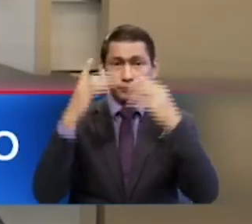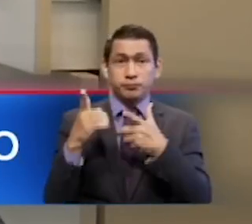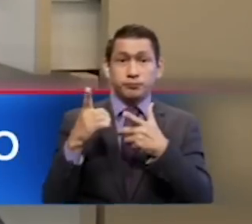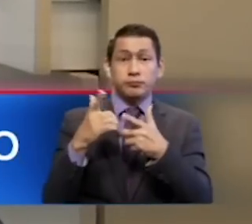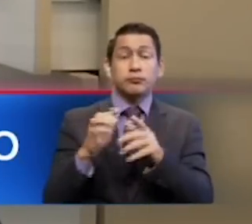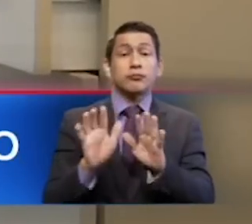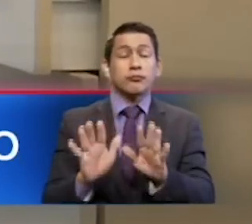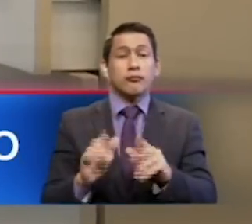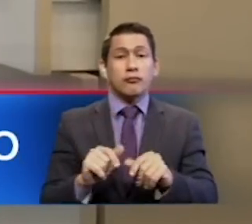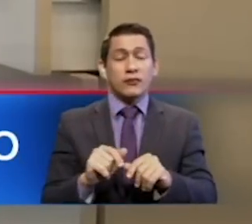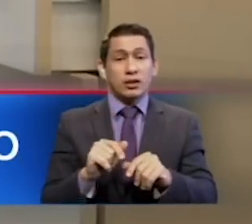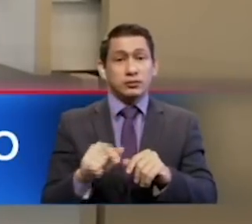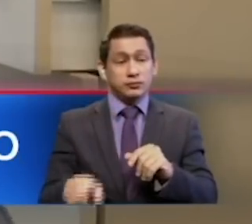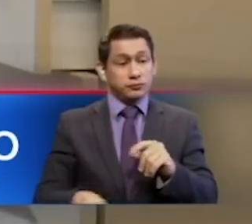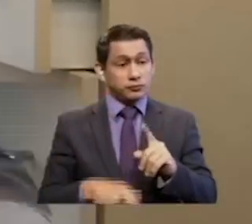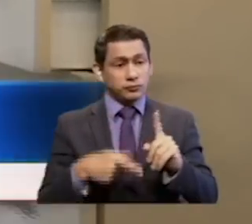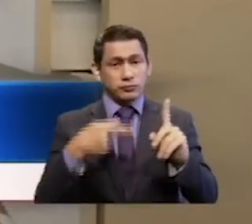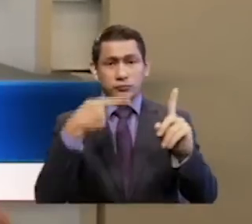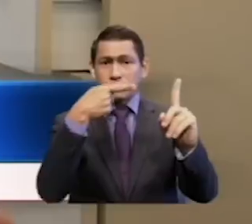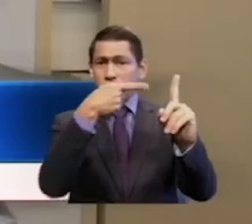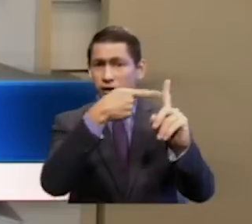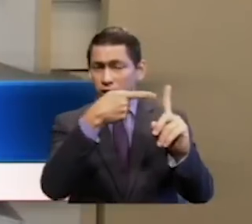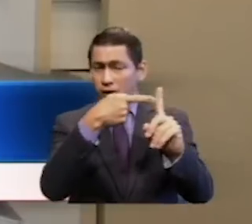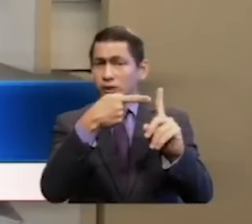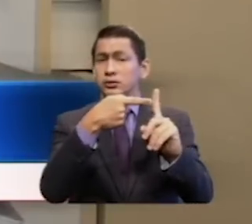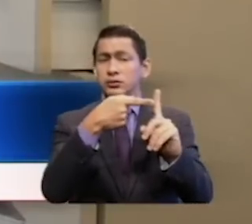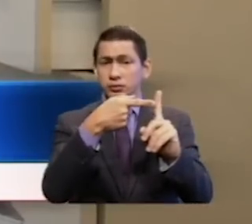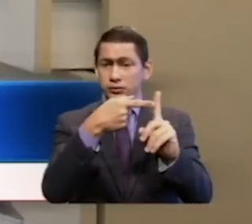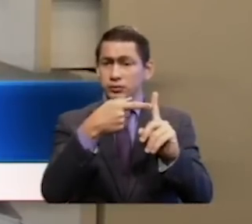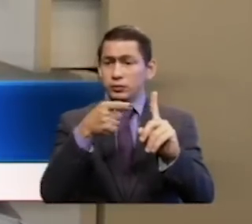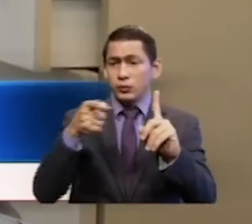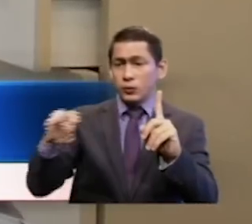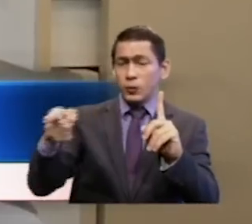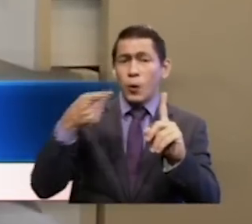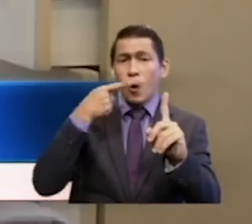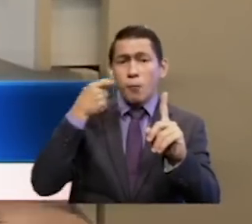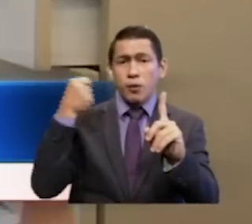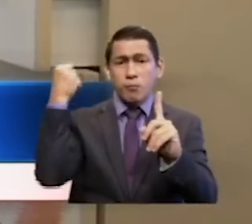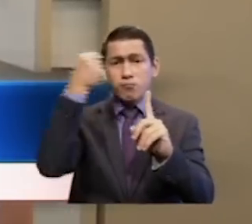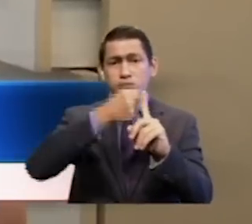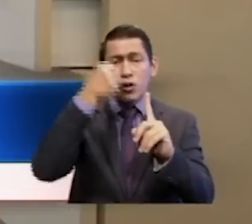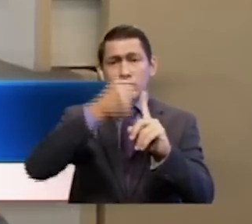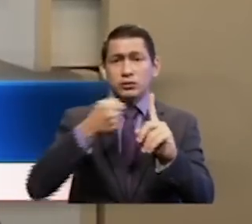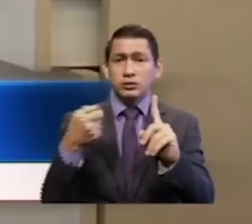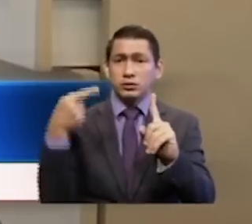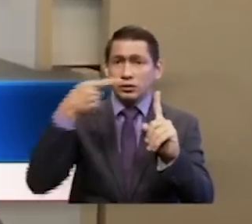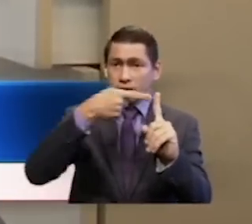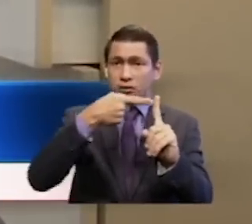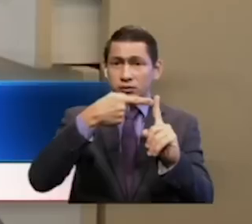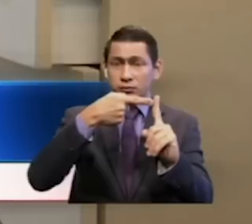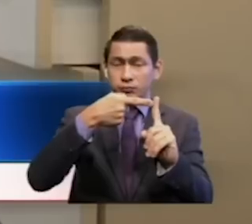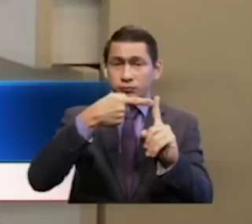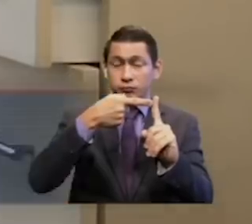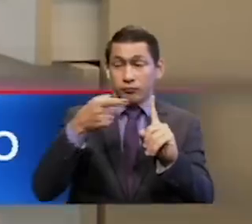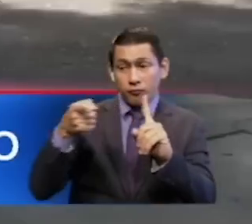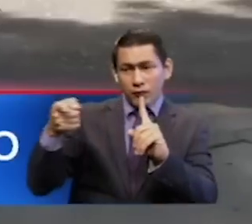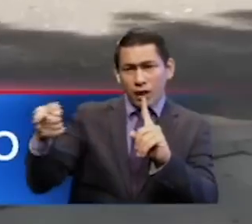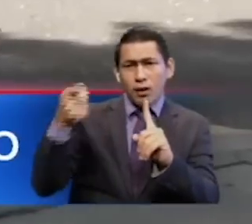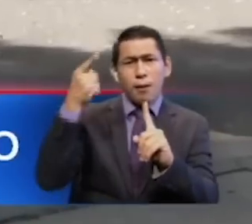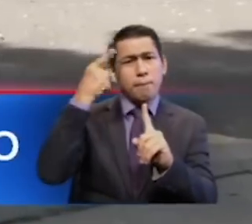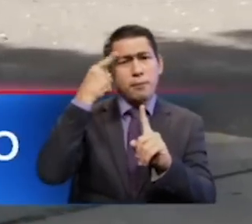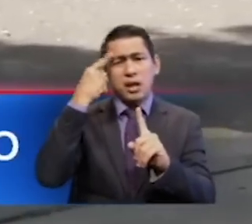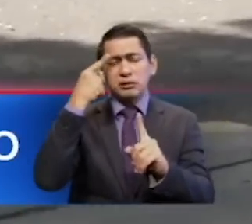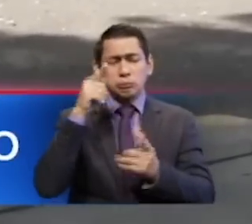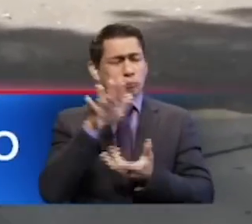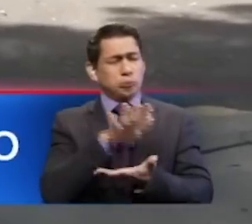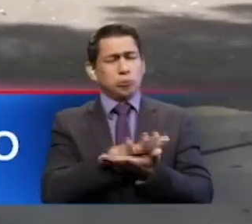chica quiso hacerle daño, entonces él puede reaccionar con un homicidio porque cree que esas fantasías son reales. La